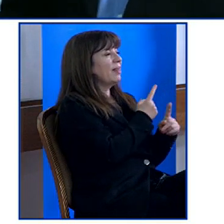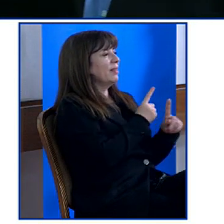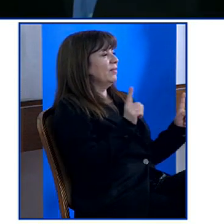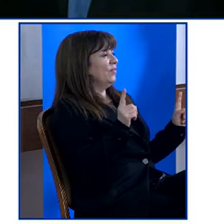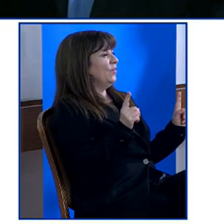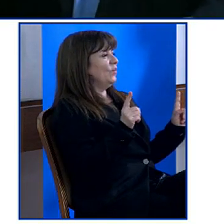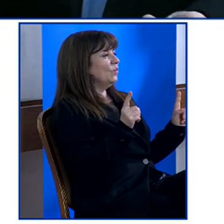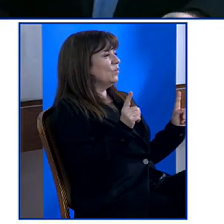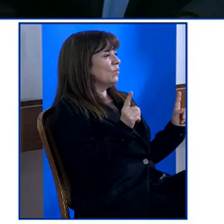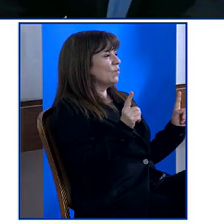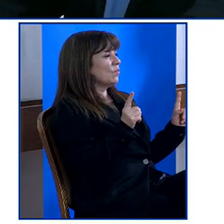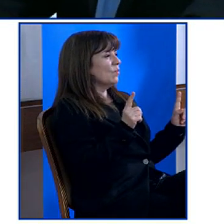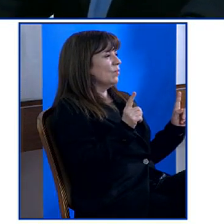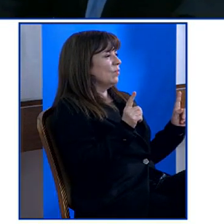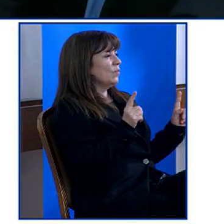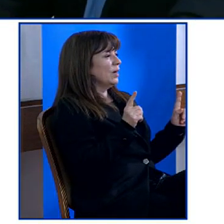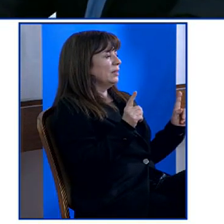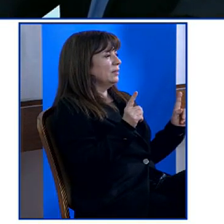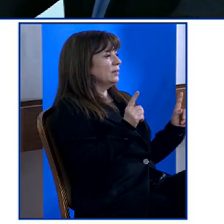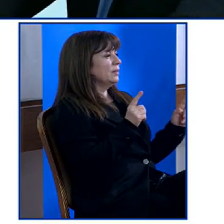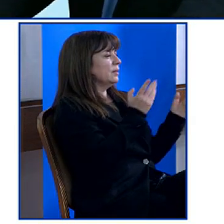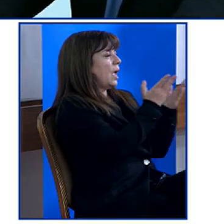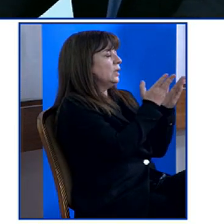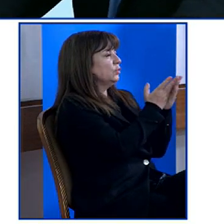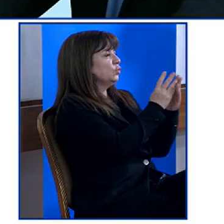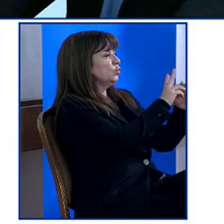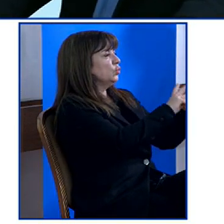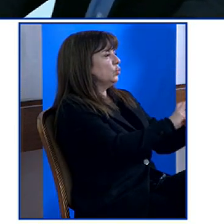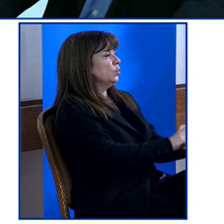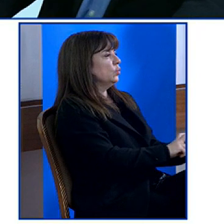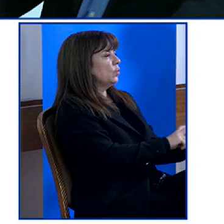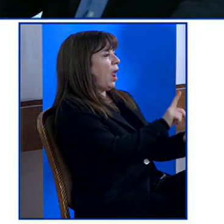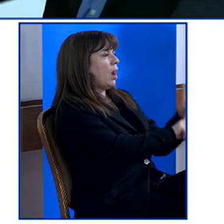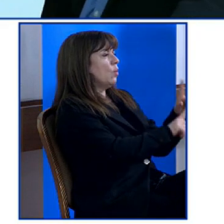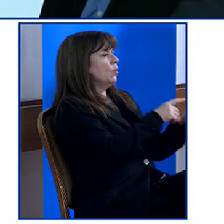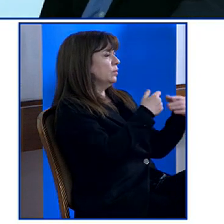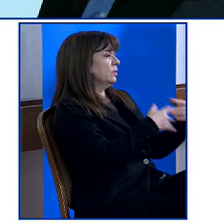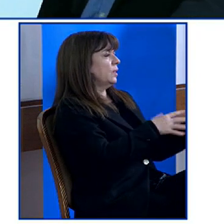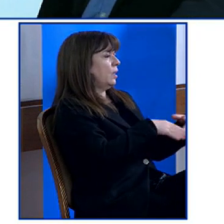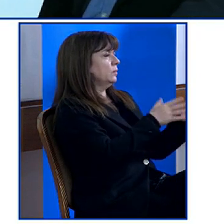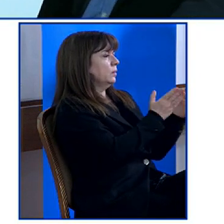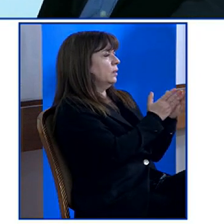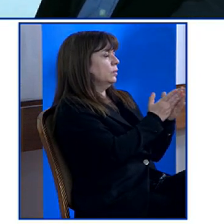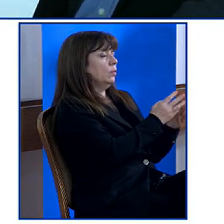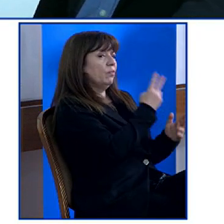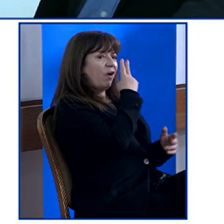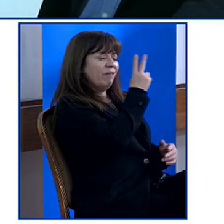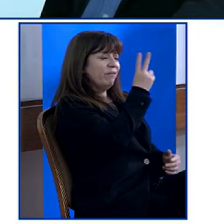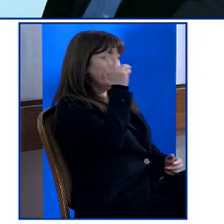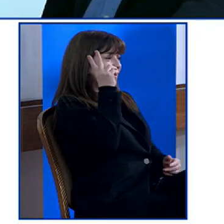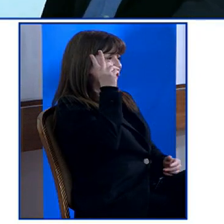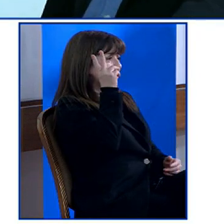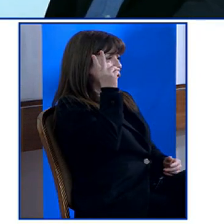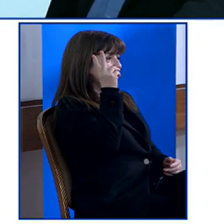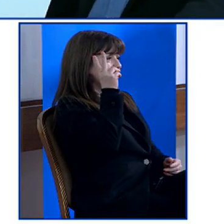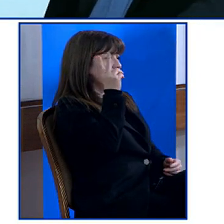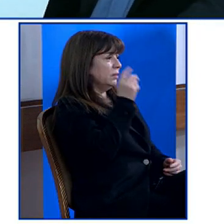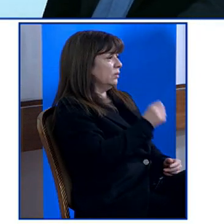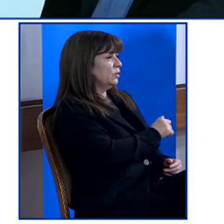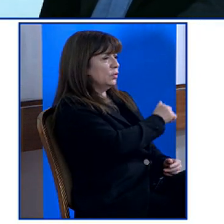diferentes endpoints que podemos estudiar en Chile, algunos ya los hemos estudiado, pero si ustedes ven,